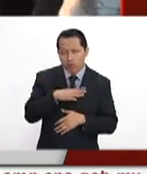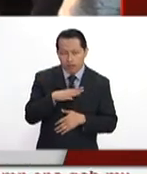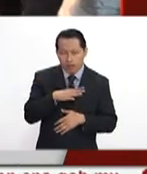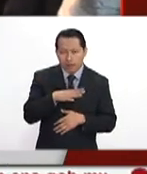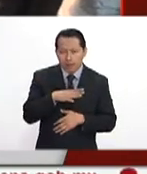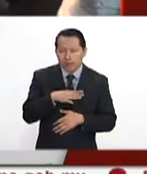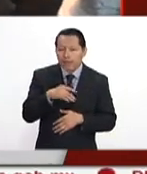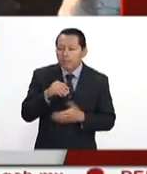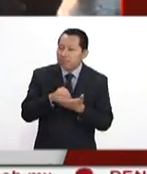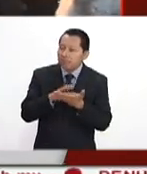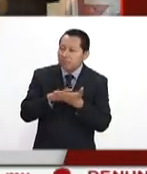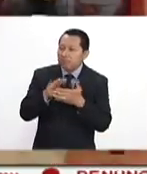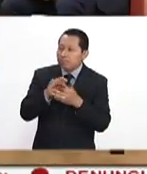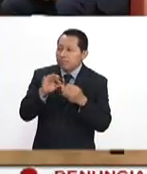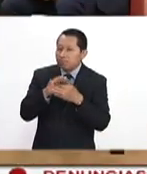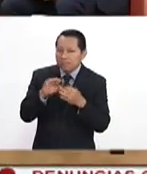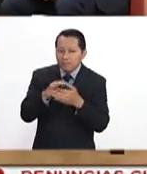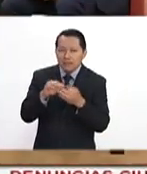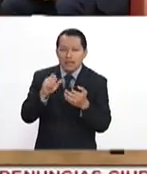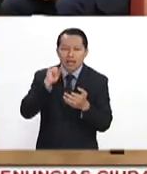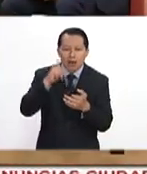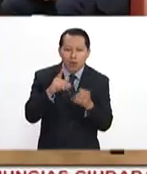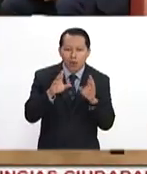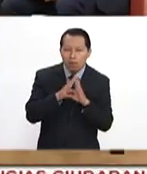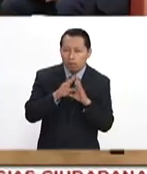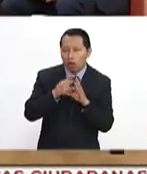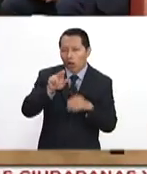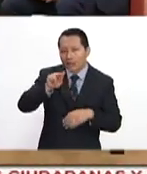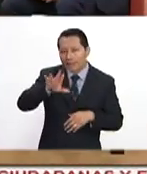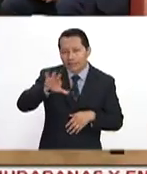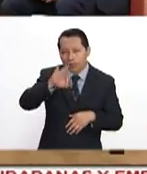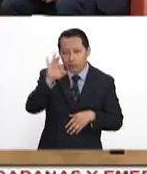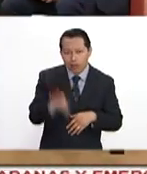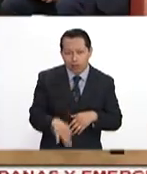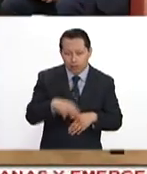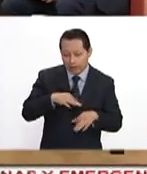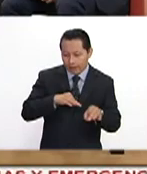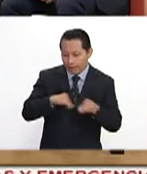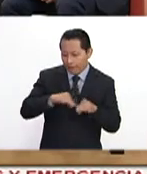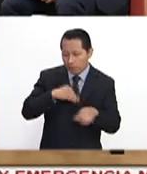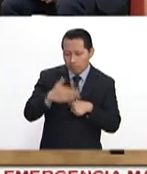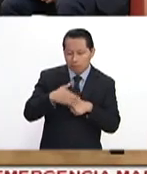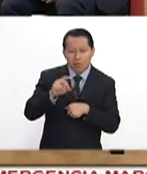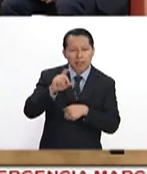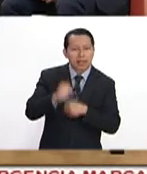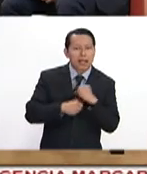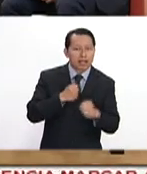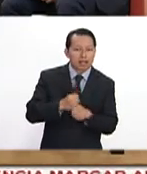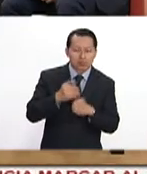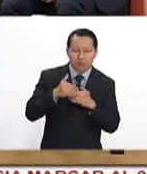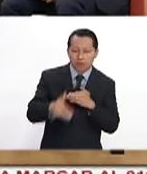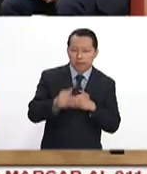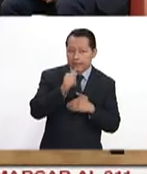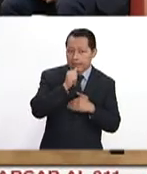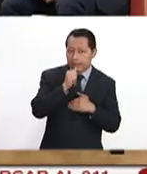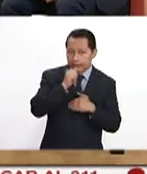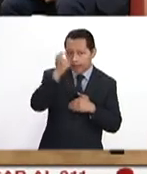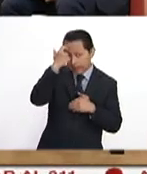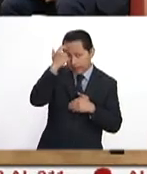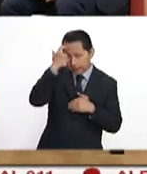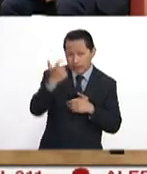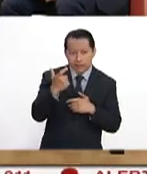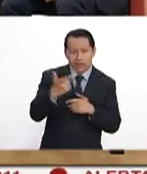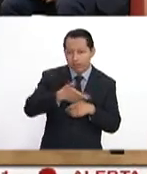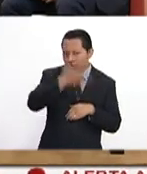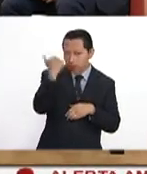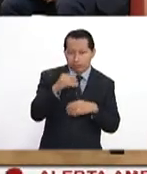estudios que hablan de que algo así como un 85% de los empleos de los próximos 30 años todavía no se han inventado. O sea, no